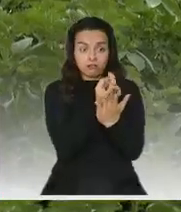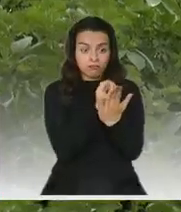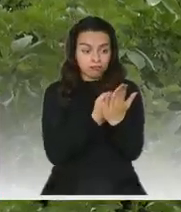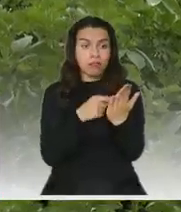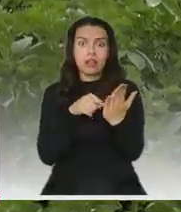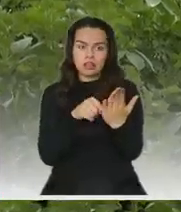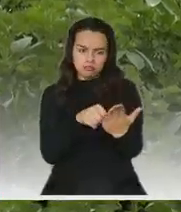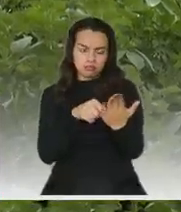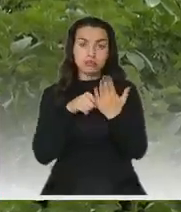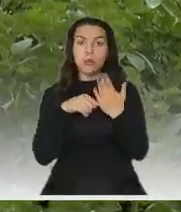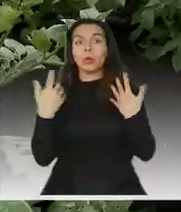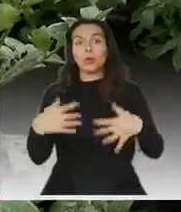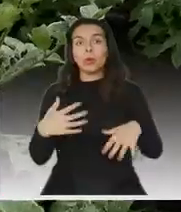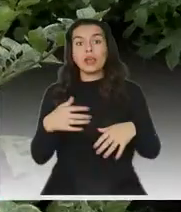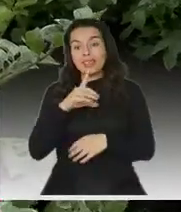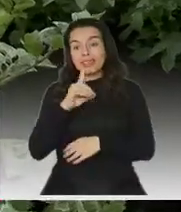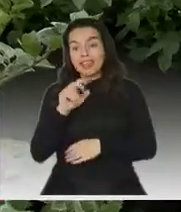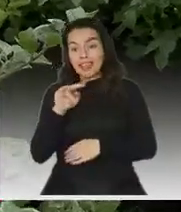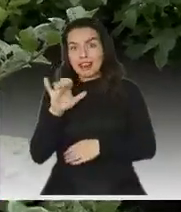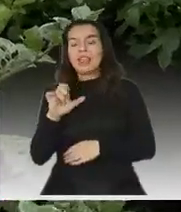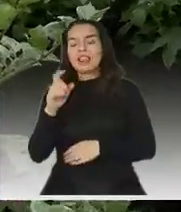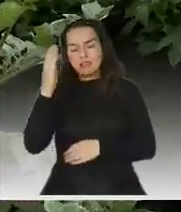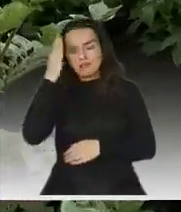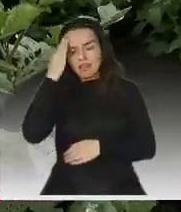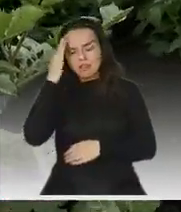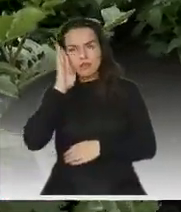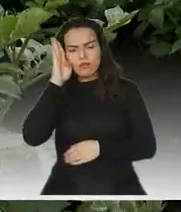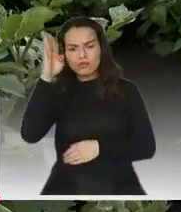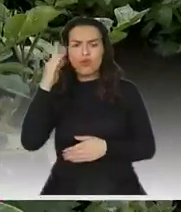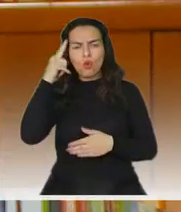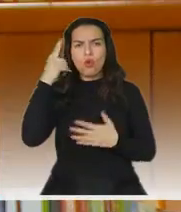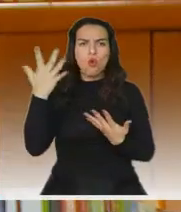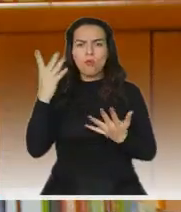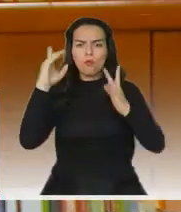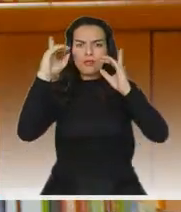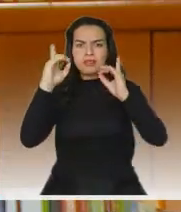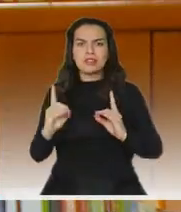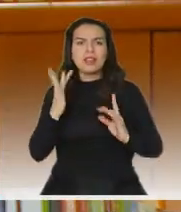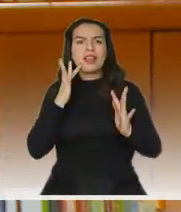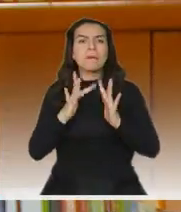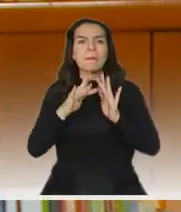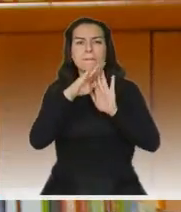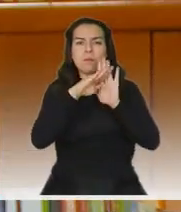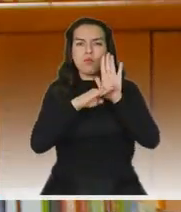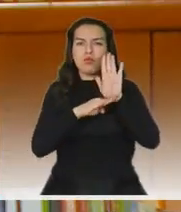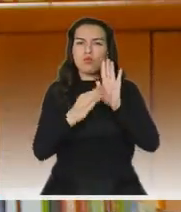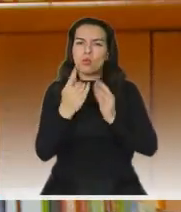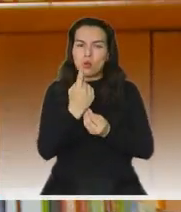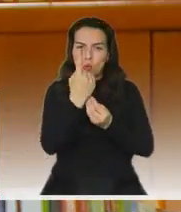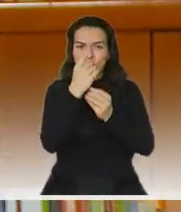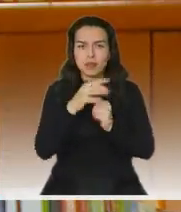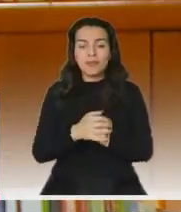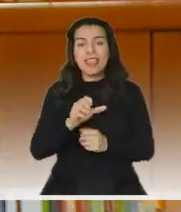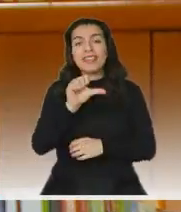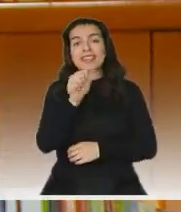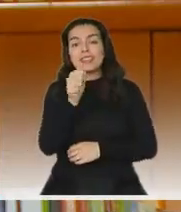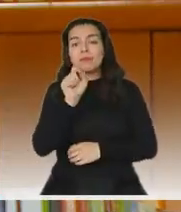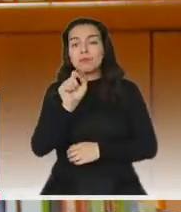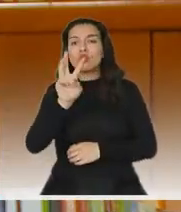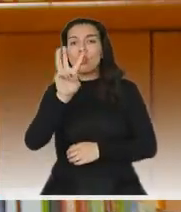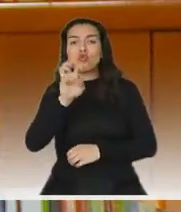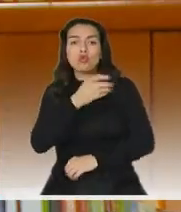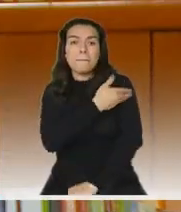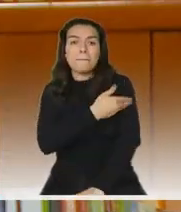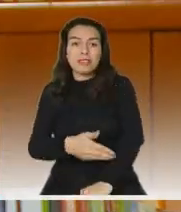importantes en el futuro a la hora de tomar decisiones de política pública 10.8 millones de personas mayores de 18